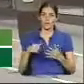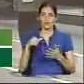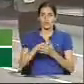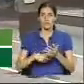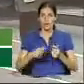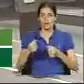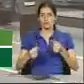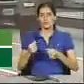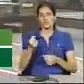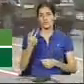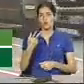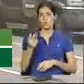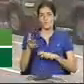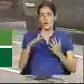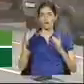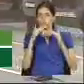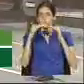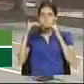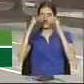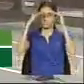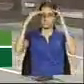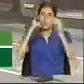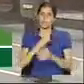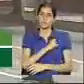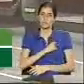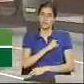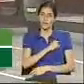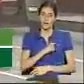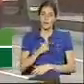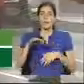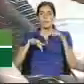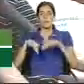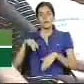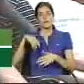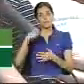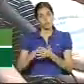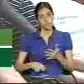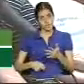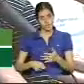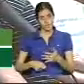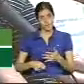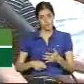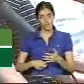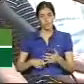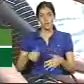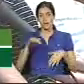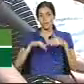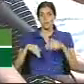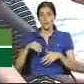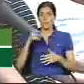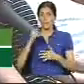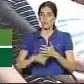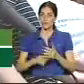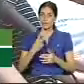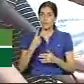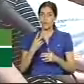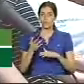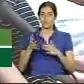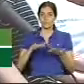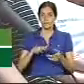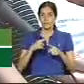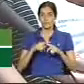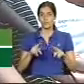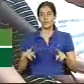tránsito, 2 muertos por inmersión, lamentablemente en playas no aptas, en balnearios y playas no aptas,